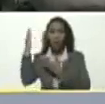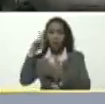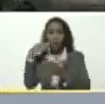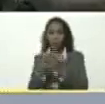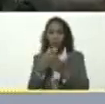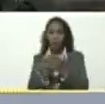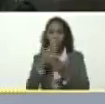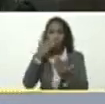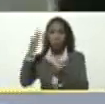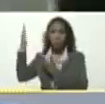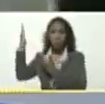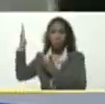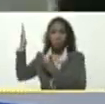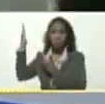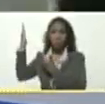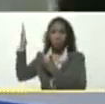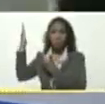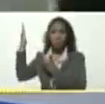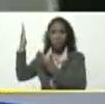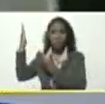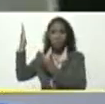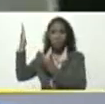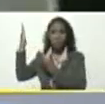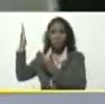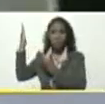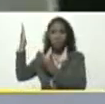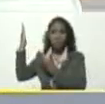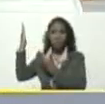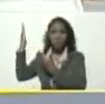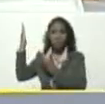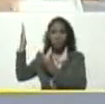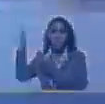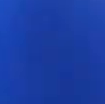testimonio, bien interesante. Adelante.